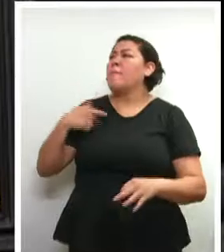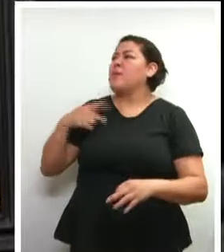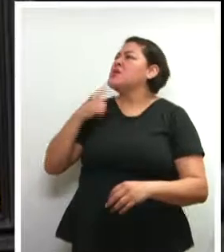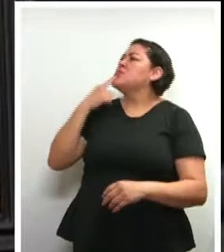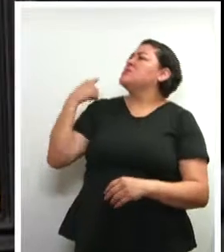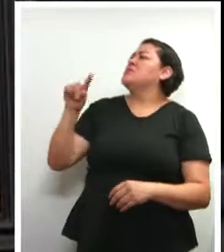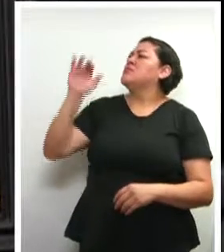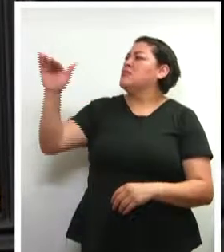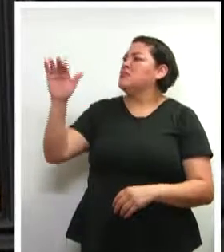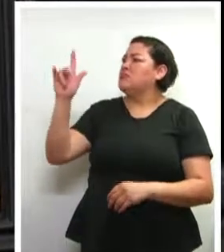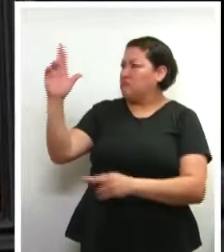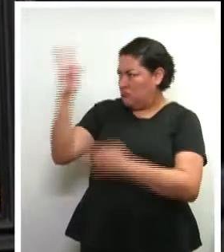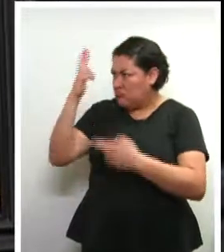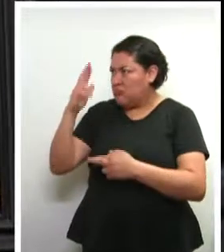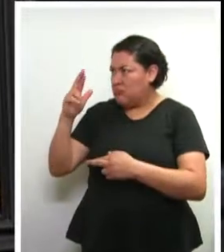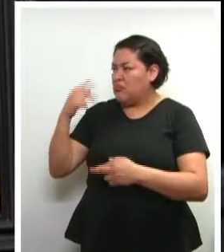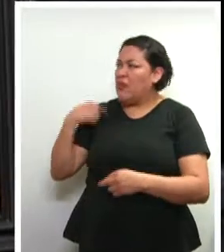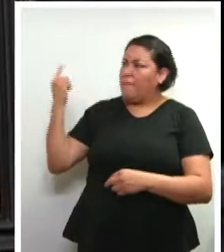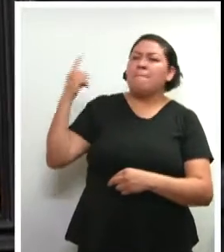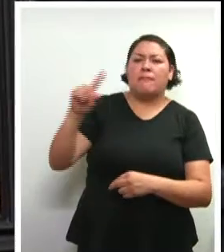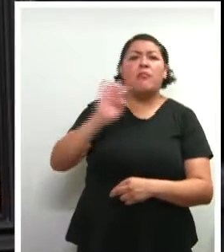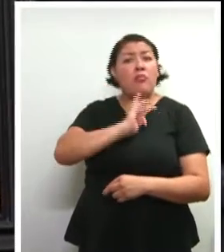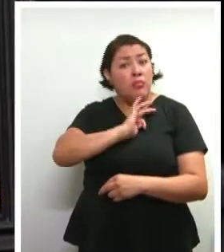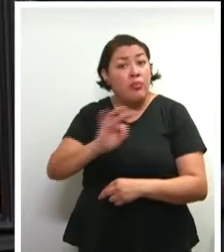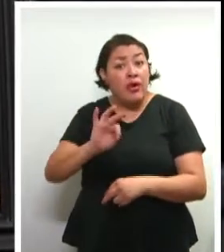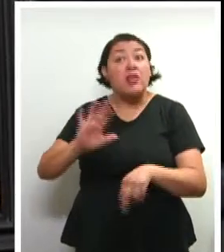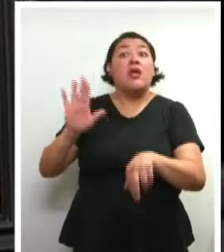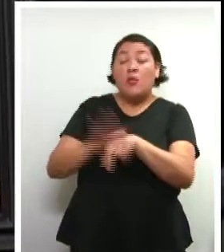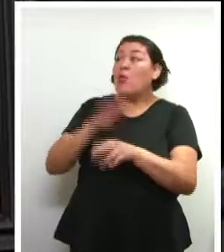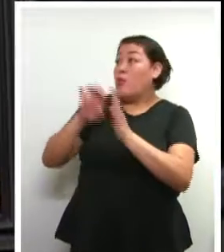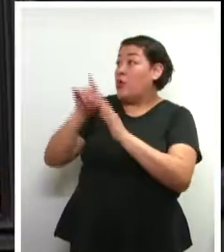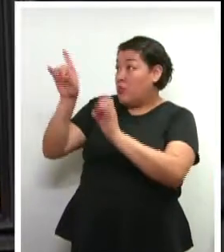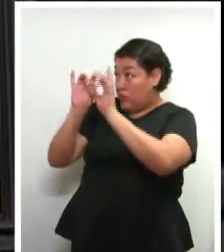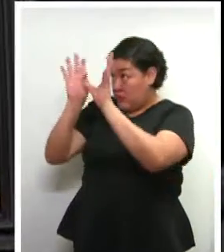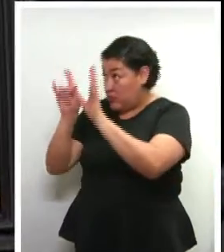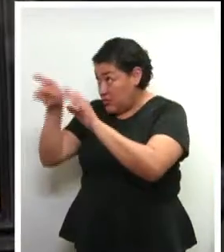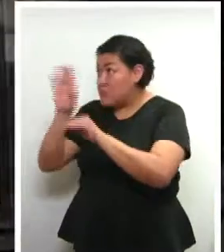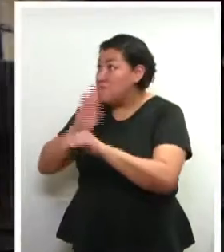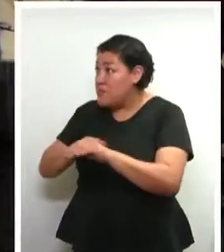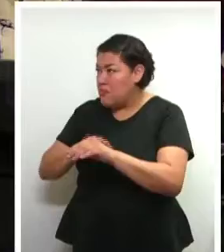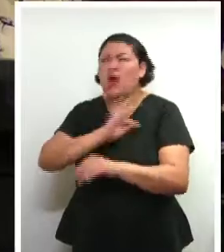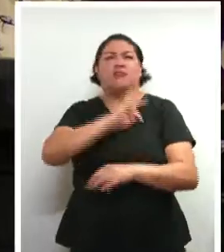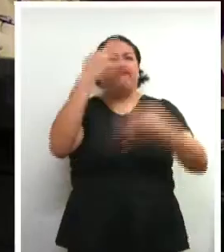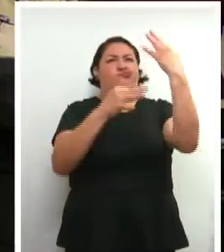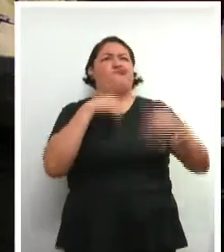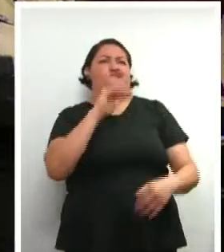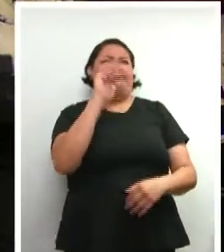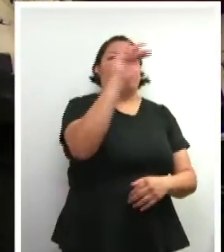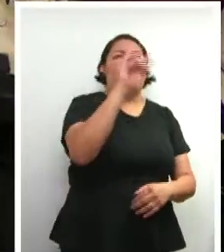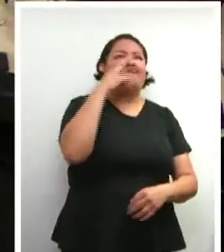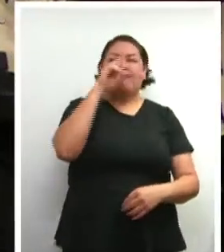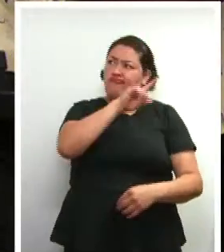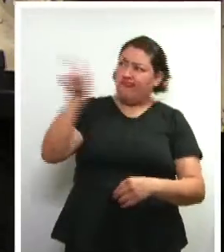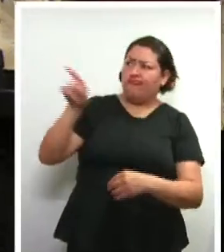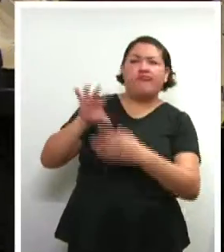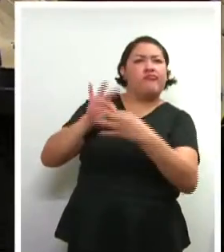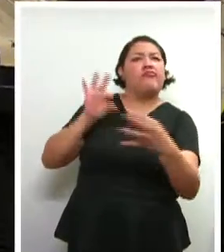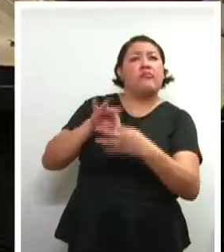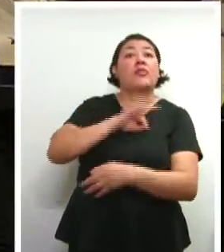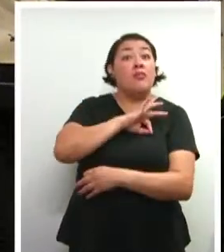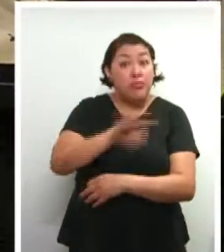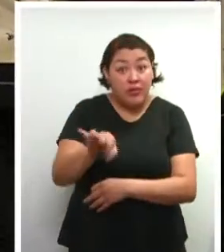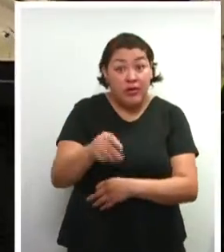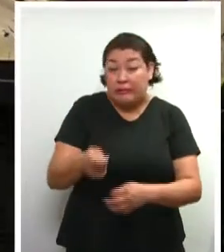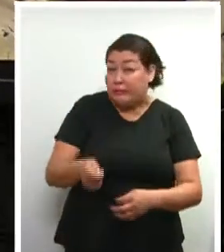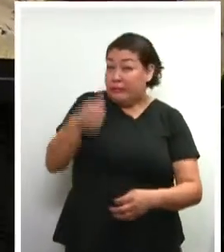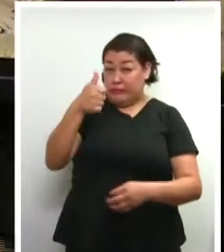las autoridades a actuar, pues se abre la posibilidad de acudir a un juicio extraordinario de naturaleza constitucional. Y no se